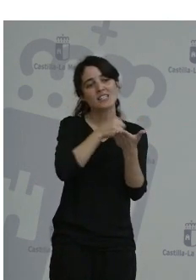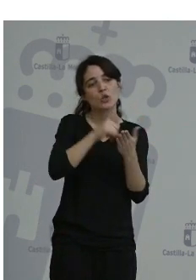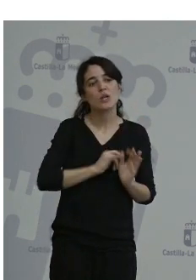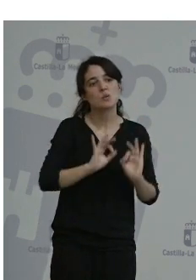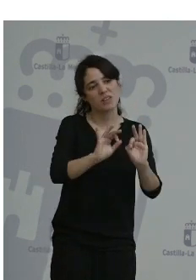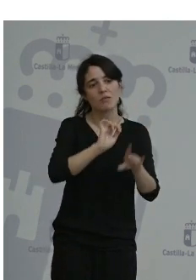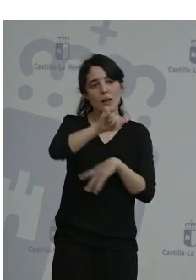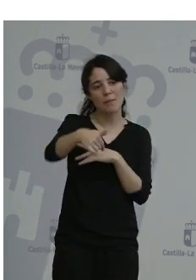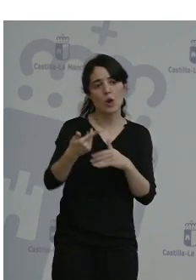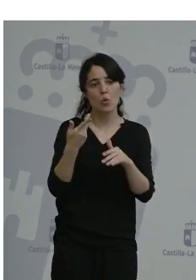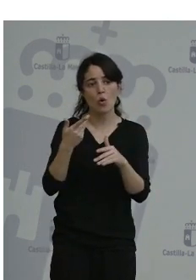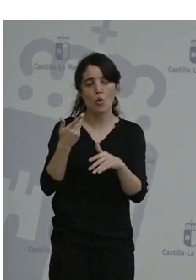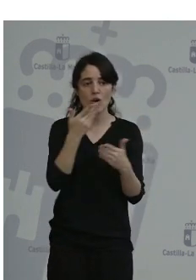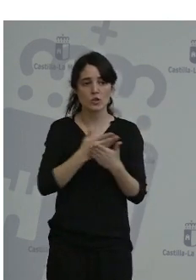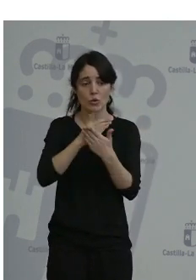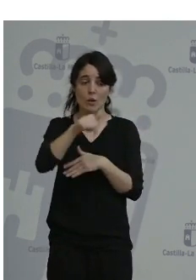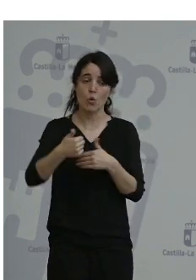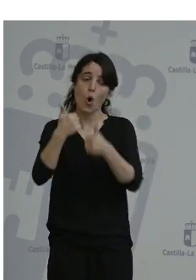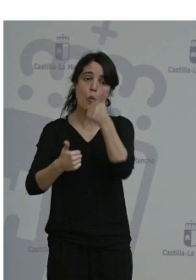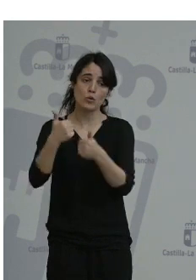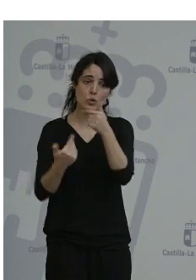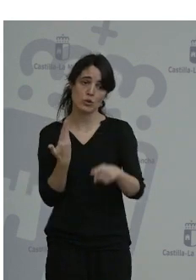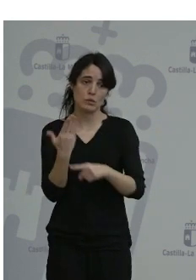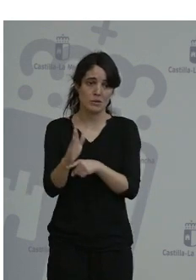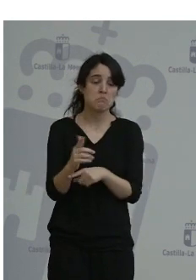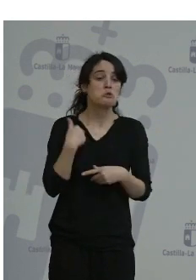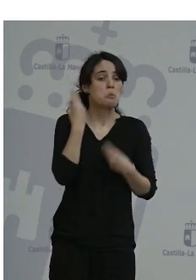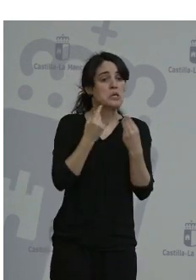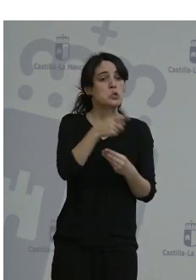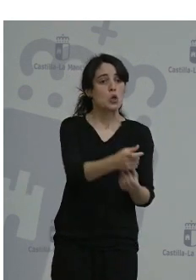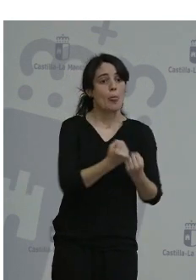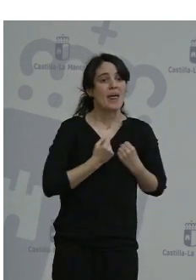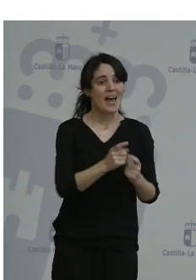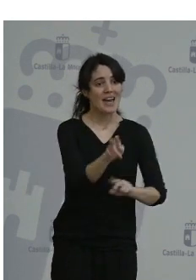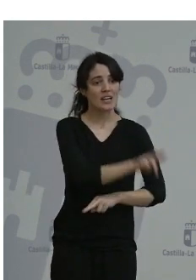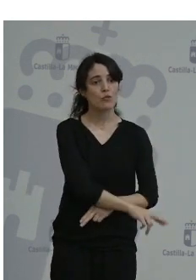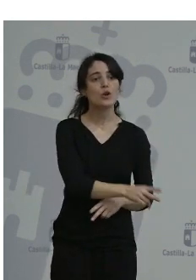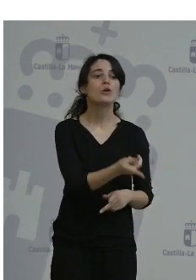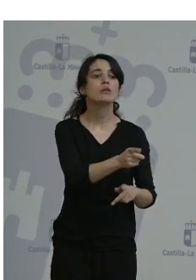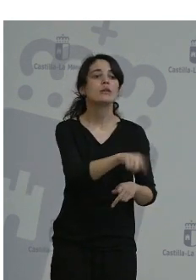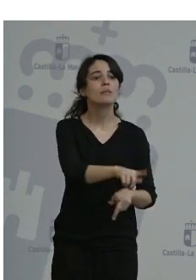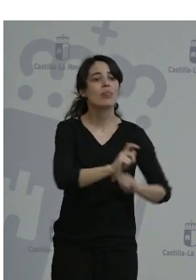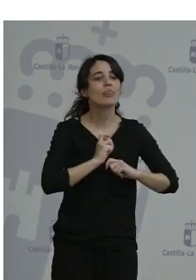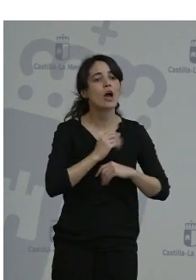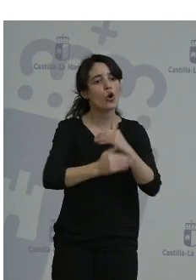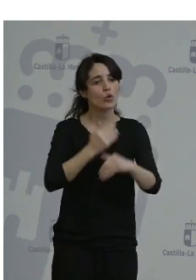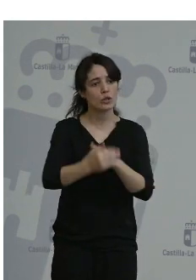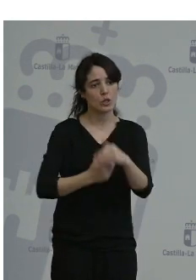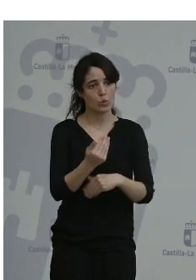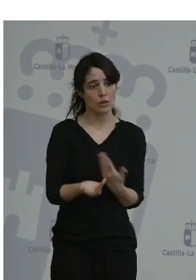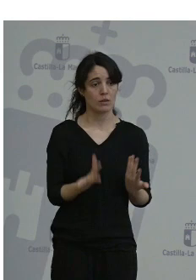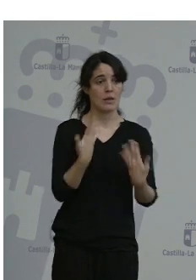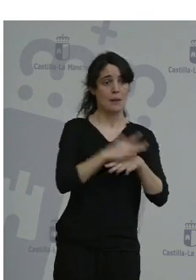Eso creo que va a reforzar un poco y dar continuidad, como bien decía, a las peticiones que desde Plena Inclusión,